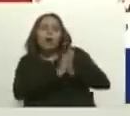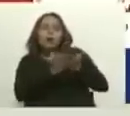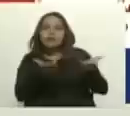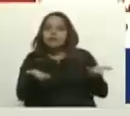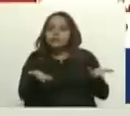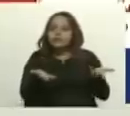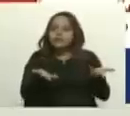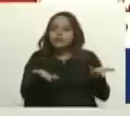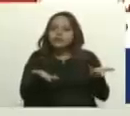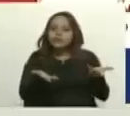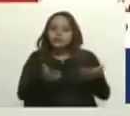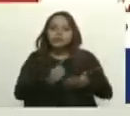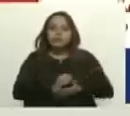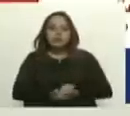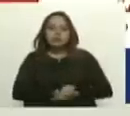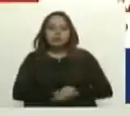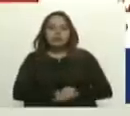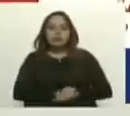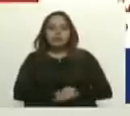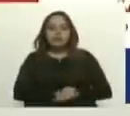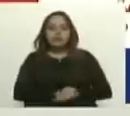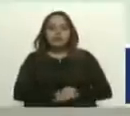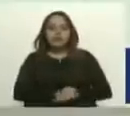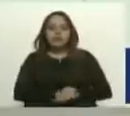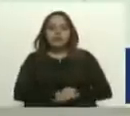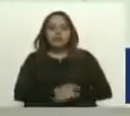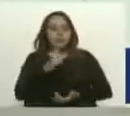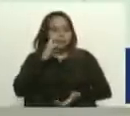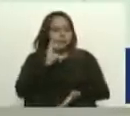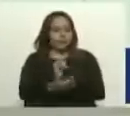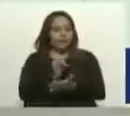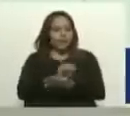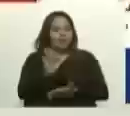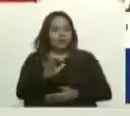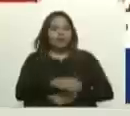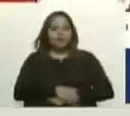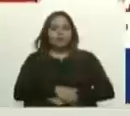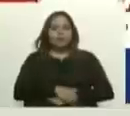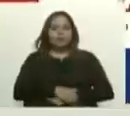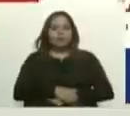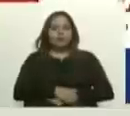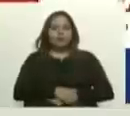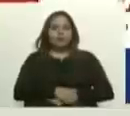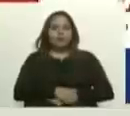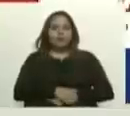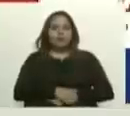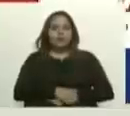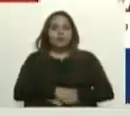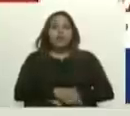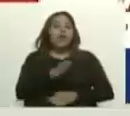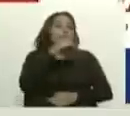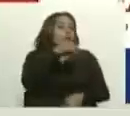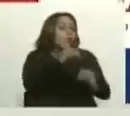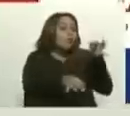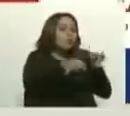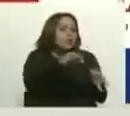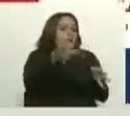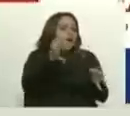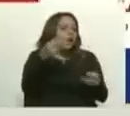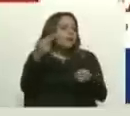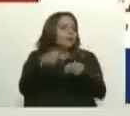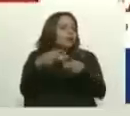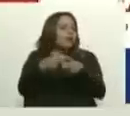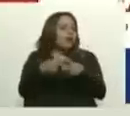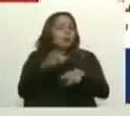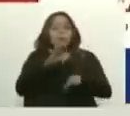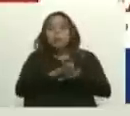No es sano, Melanie, no es sano que no haya justicia.